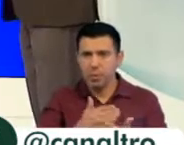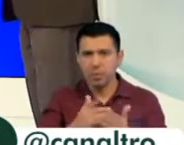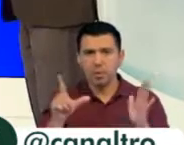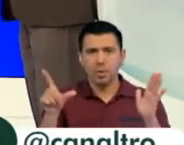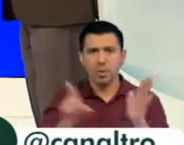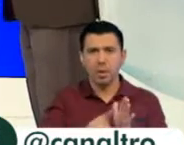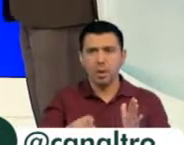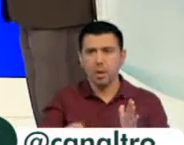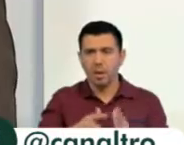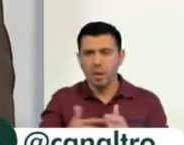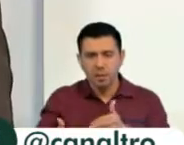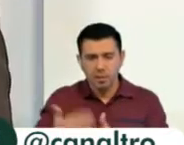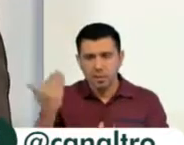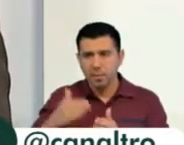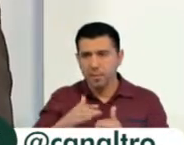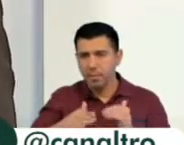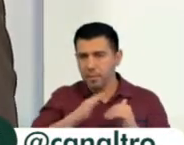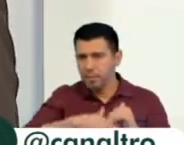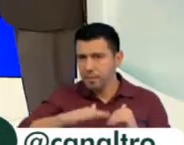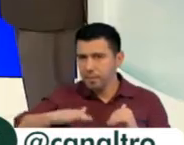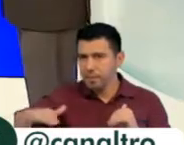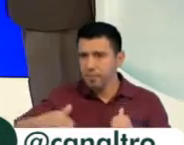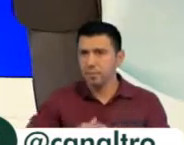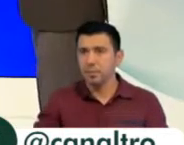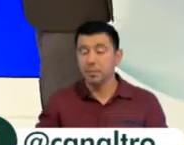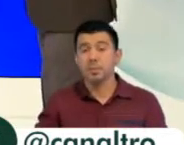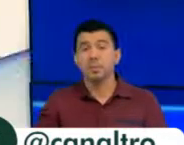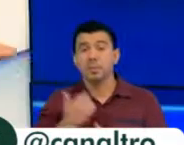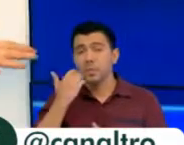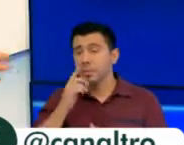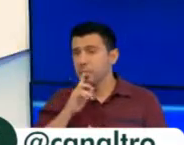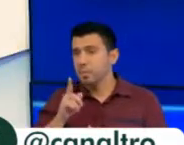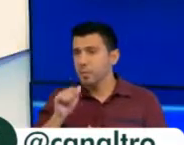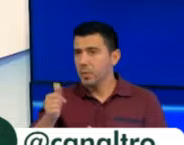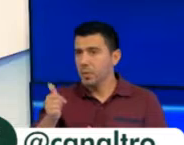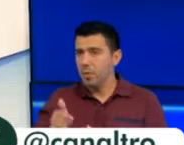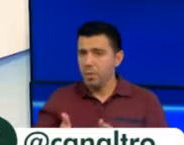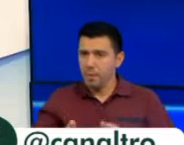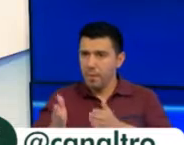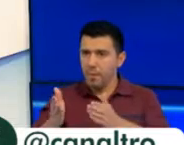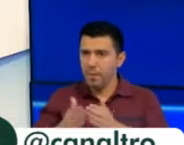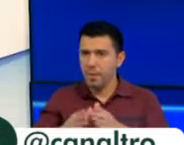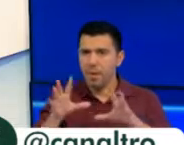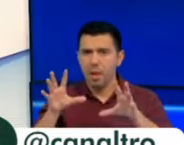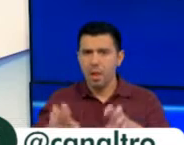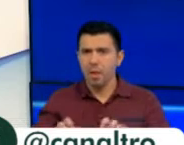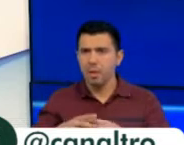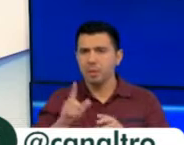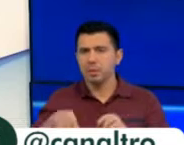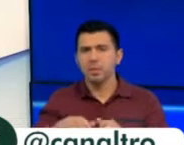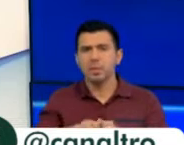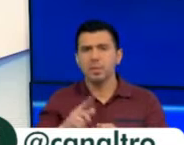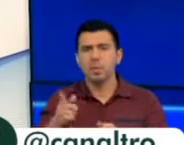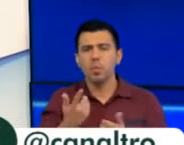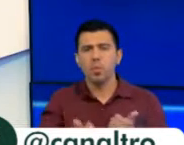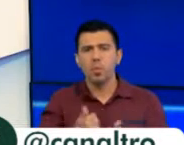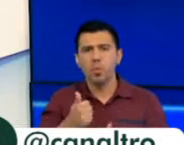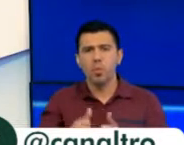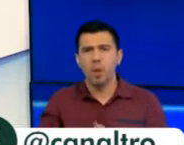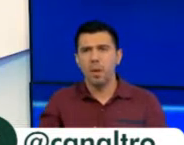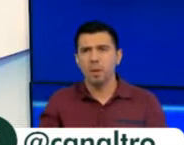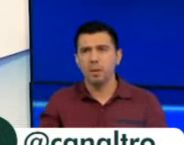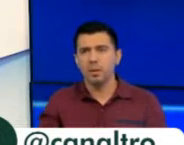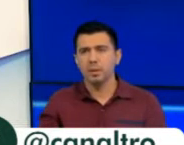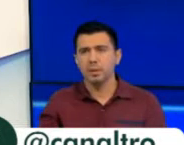legal para poder iniciar las pavimentaciones. Justamente otra de las vías que también se encuentran en total deterioro es la vía de Santa Elena. Edgar Osma,